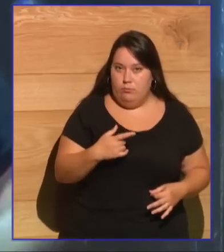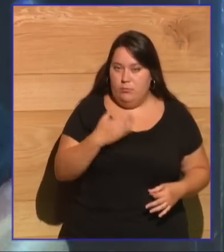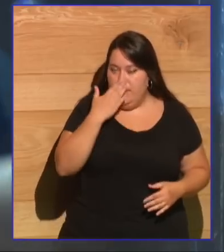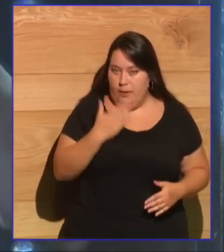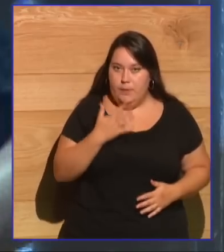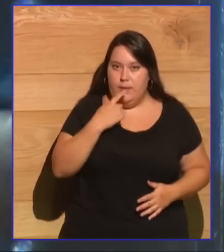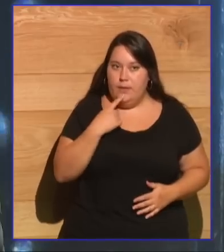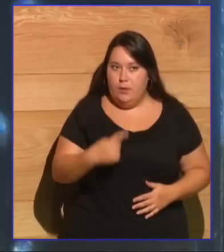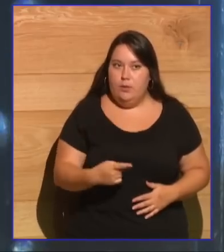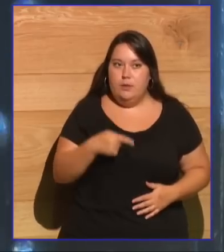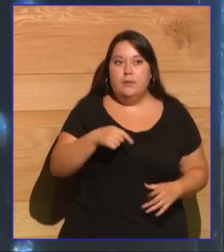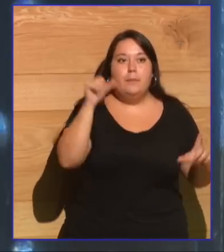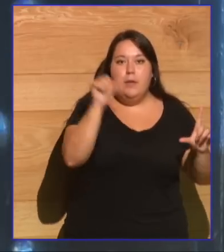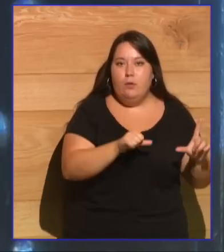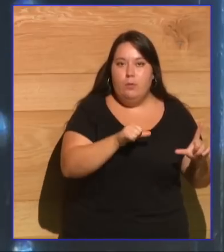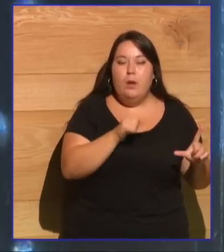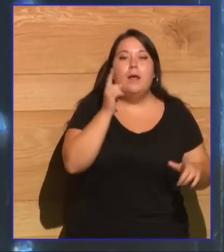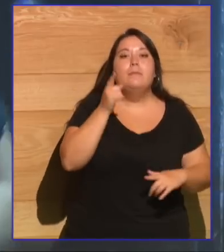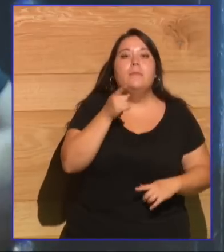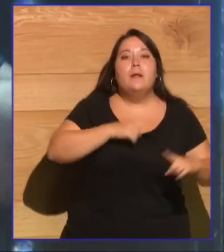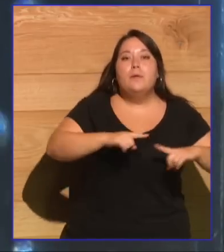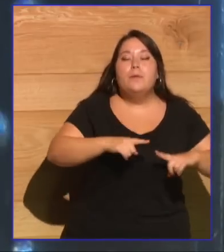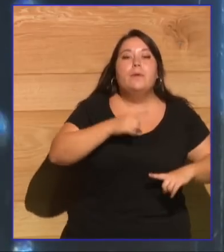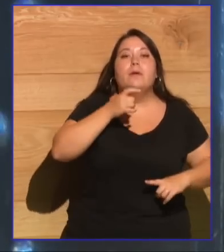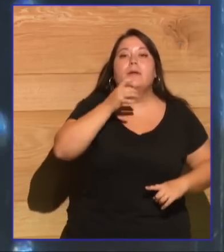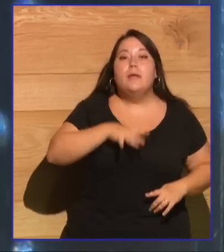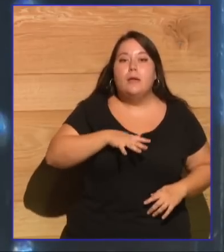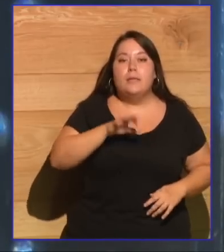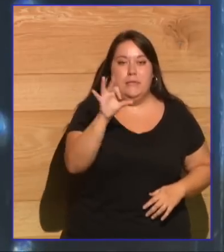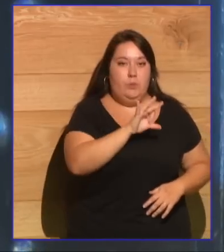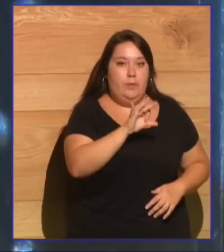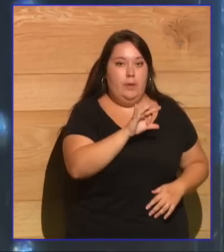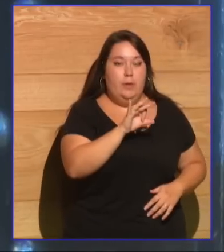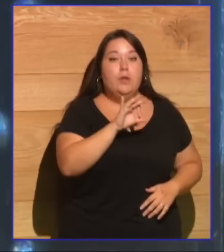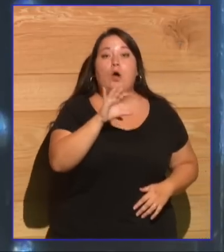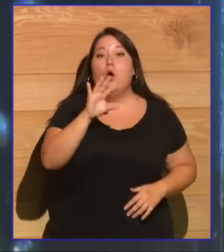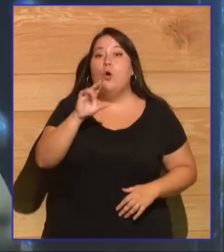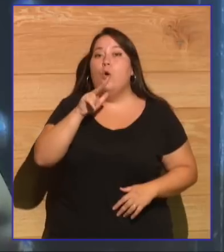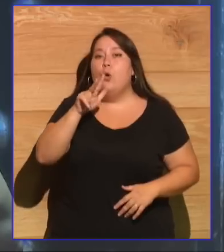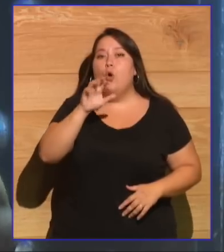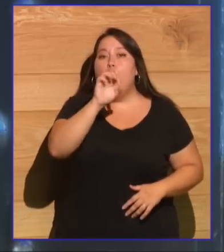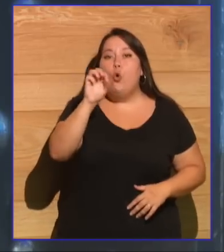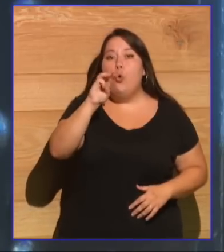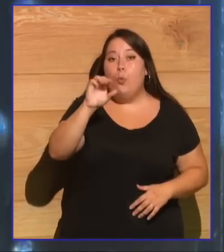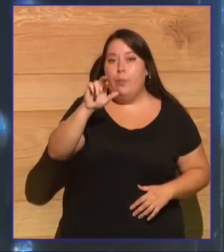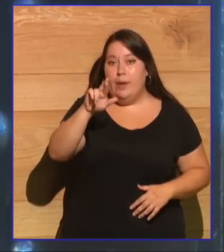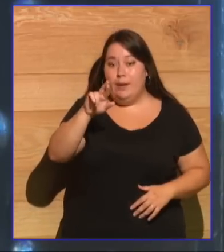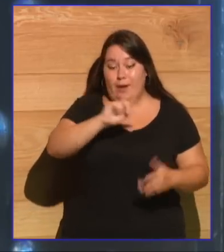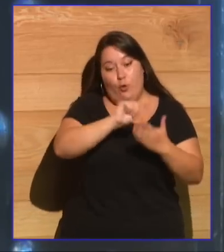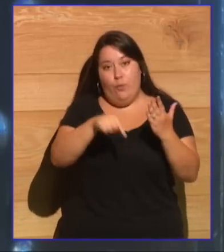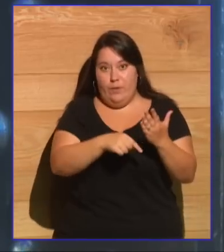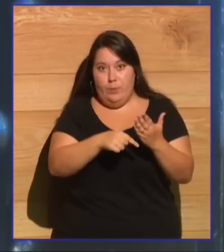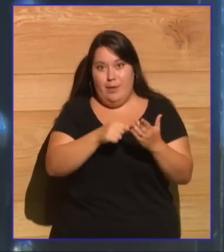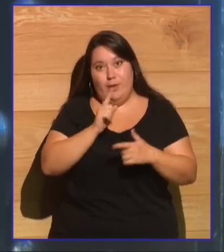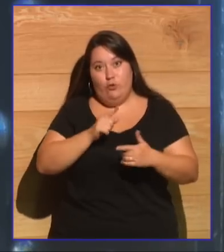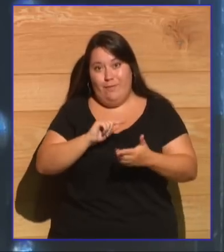es que esta peli la dirigió spielberg y tobe hooper que pasaba por allí es que la firma el director